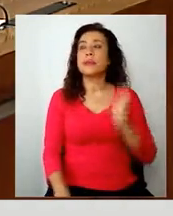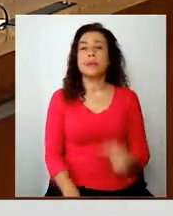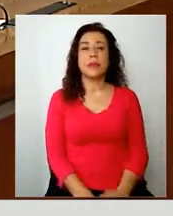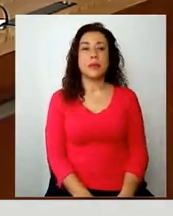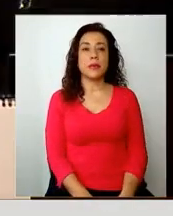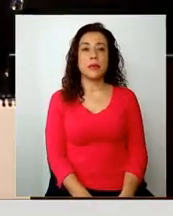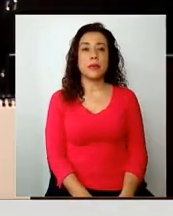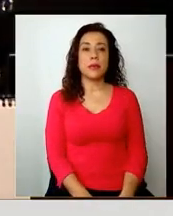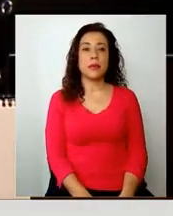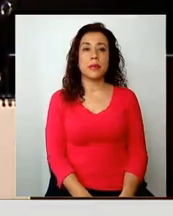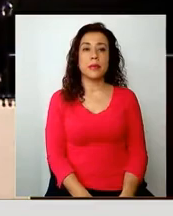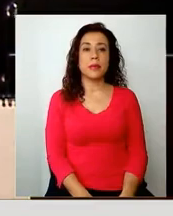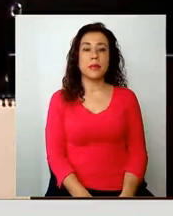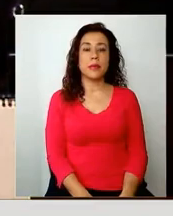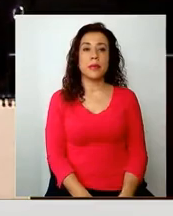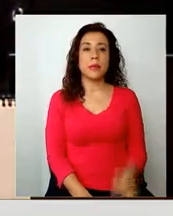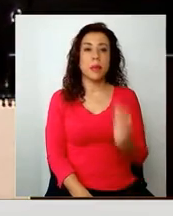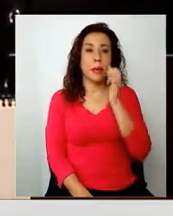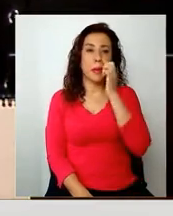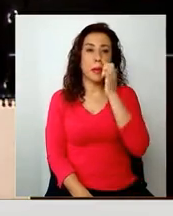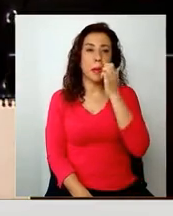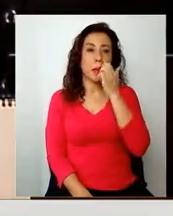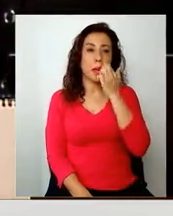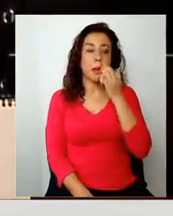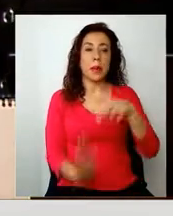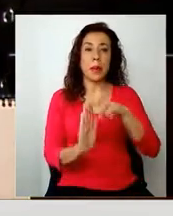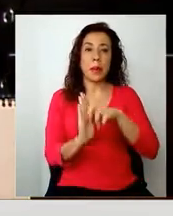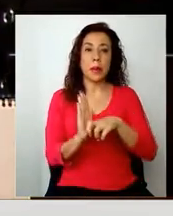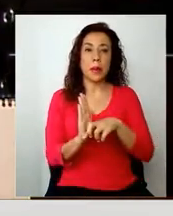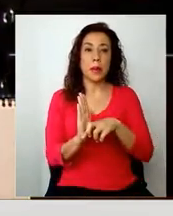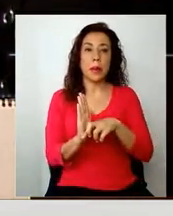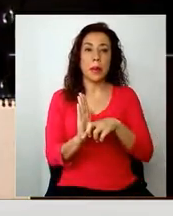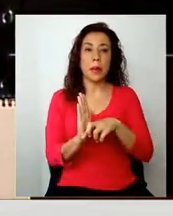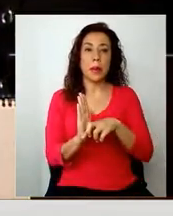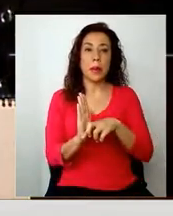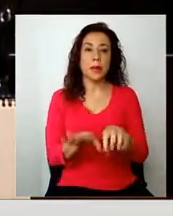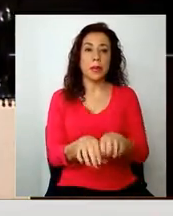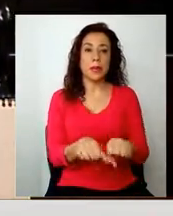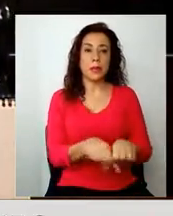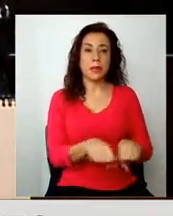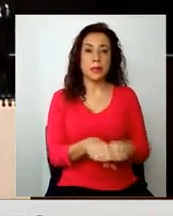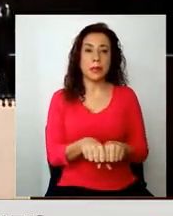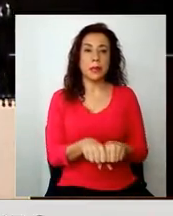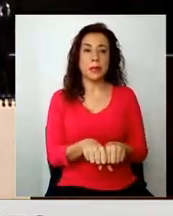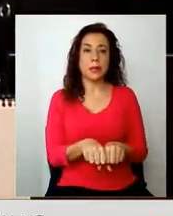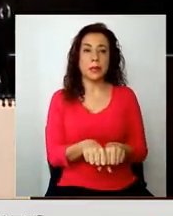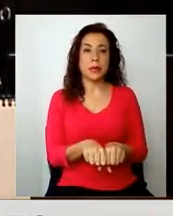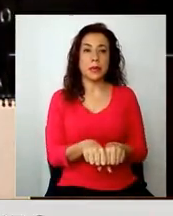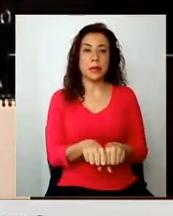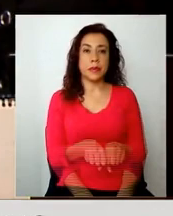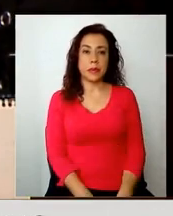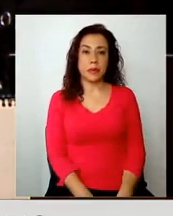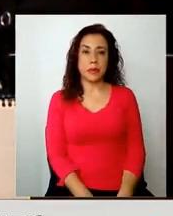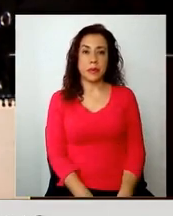bien Vamos a proyectos de resoluciones acuerdos y resoluciones